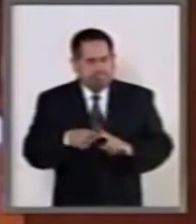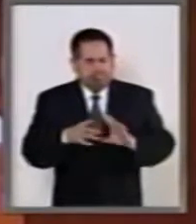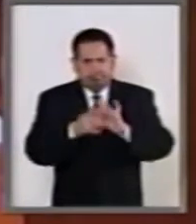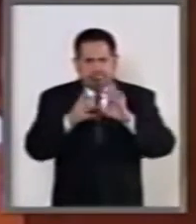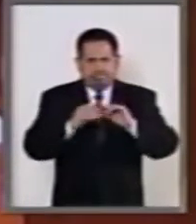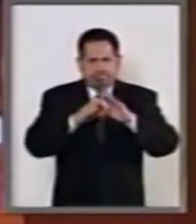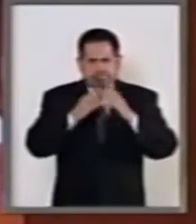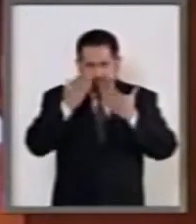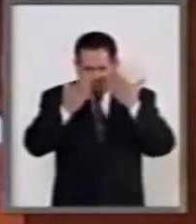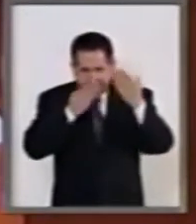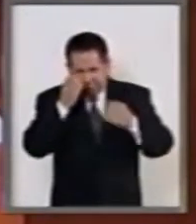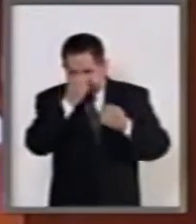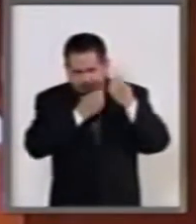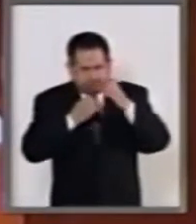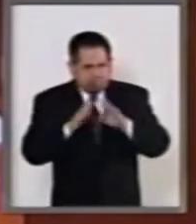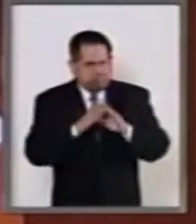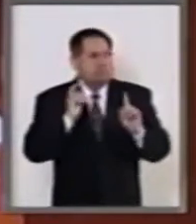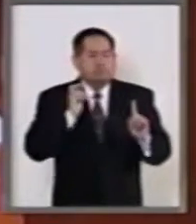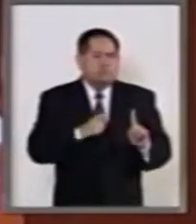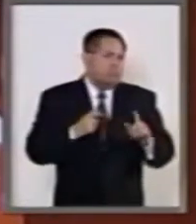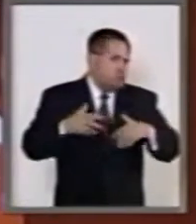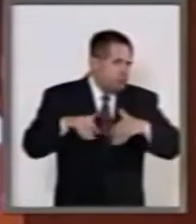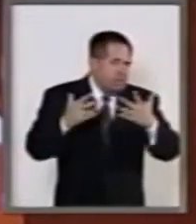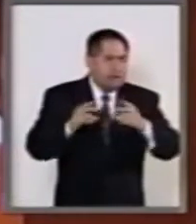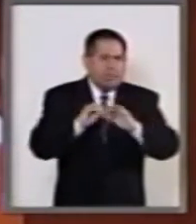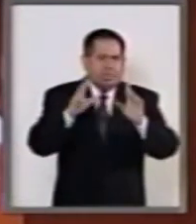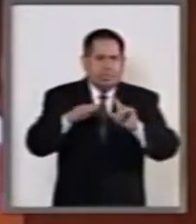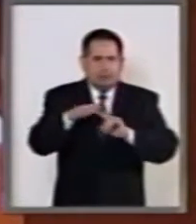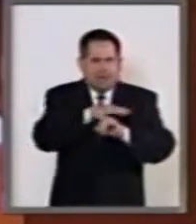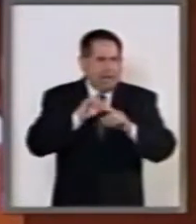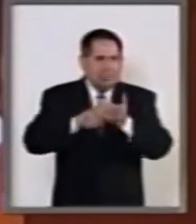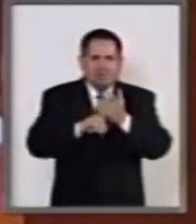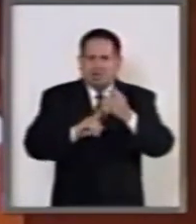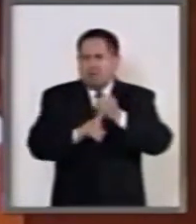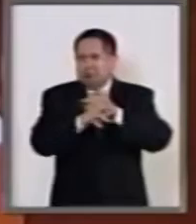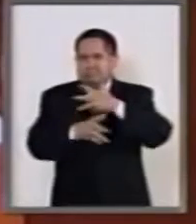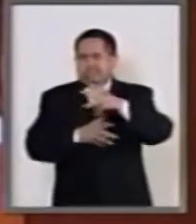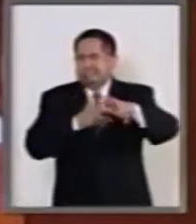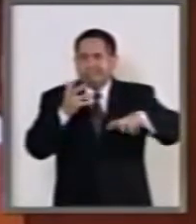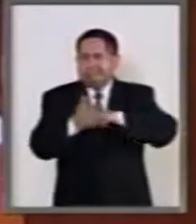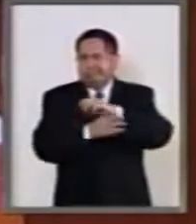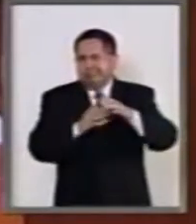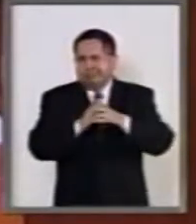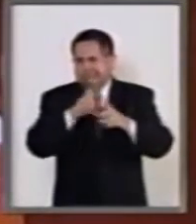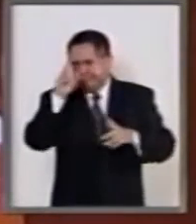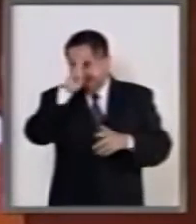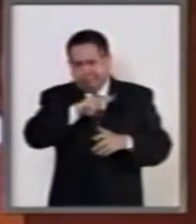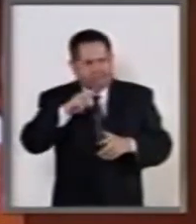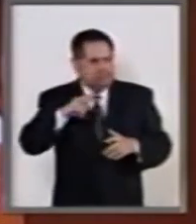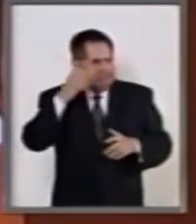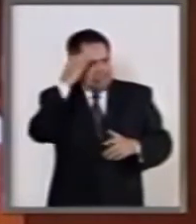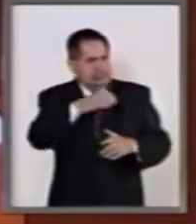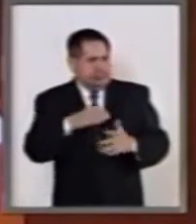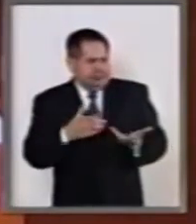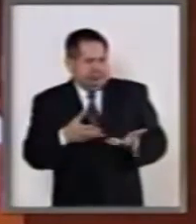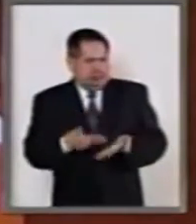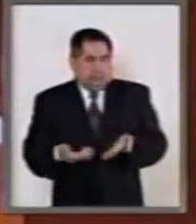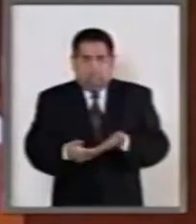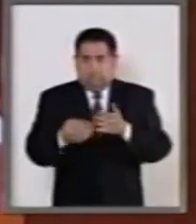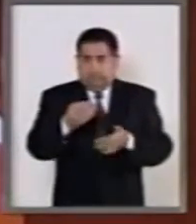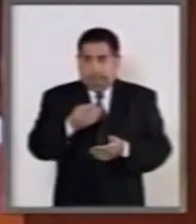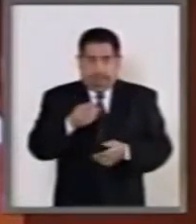de estas evaluaciones, sobre todo en un contexto de violencia criminal como en el que se vive hoy en día en nuestro